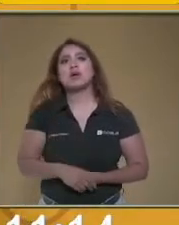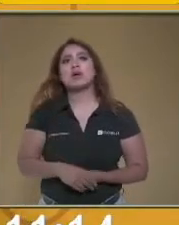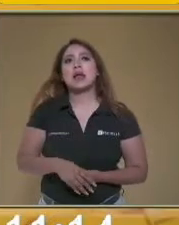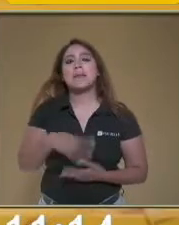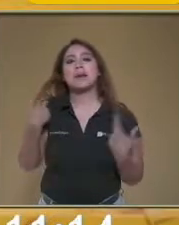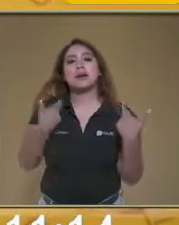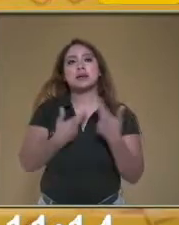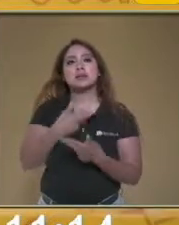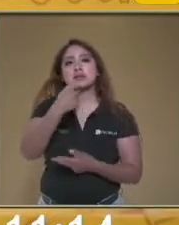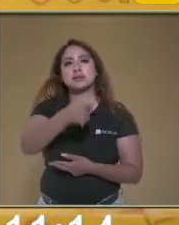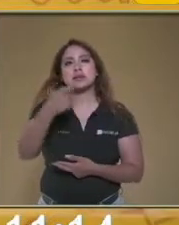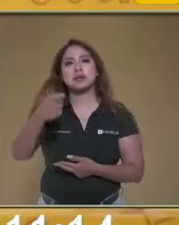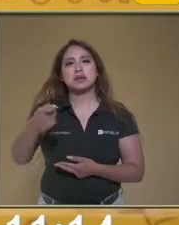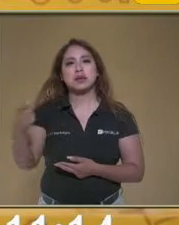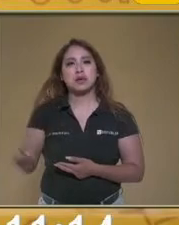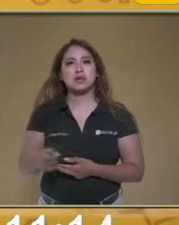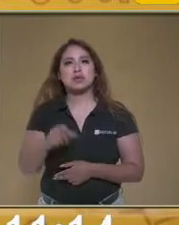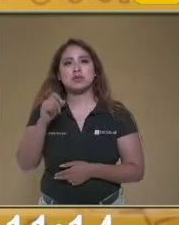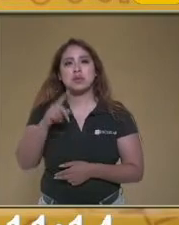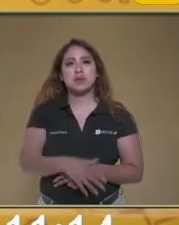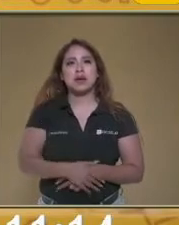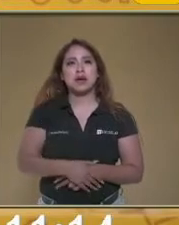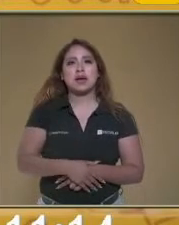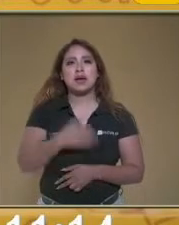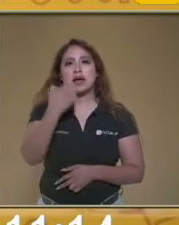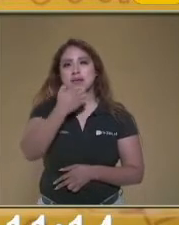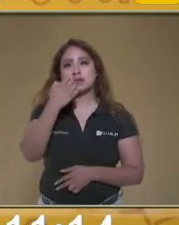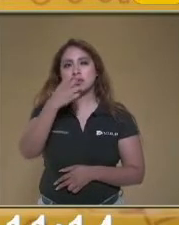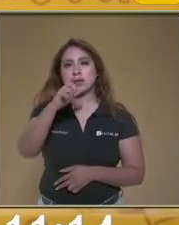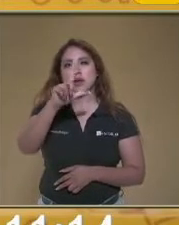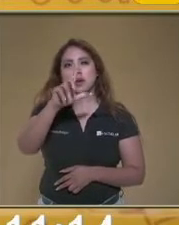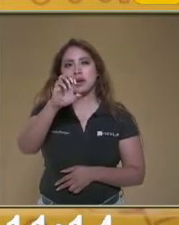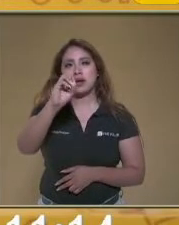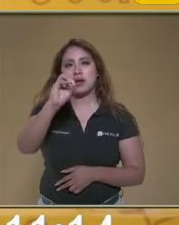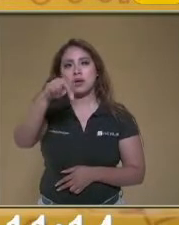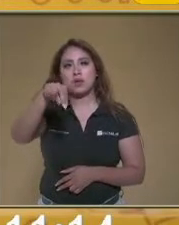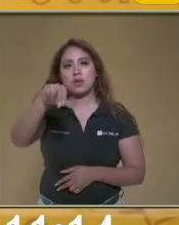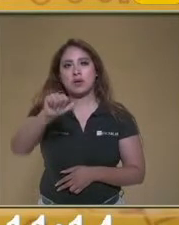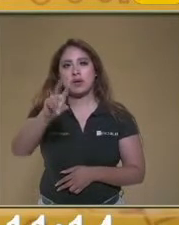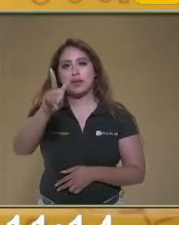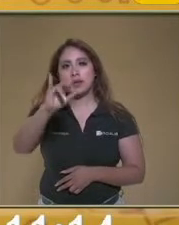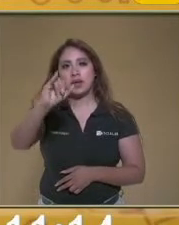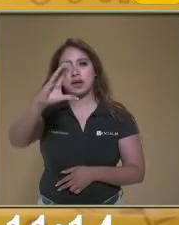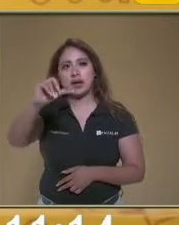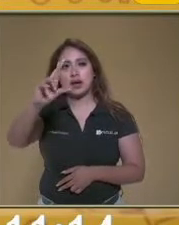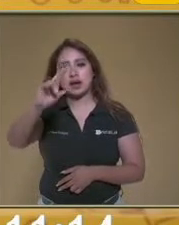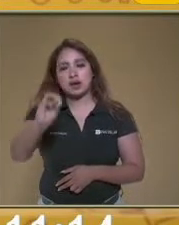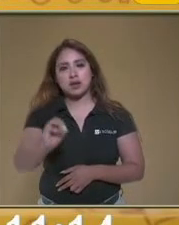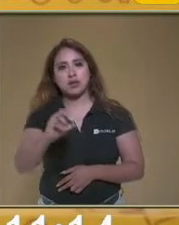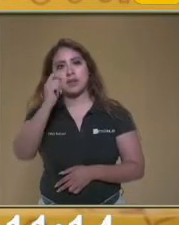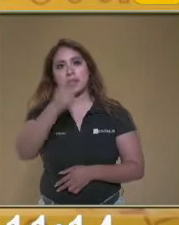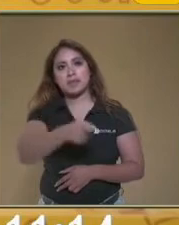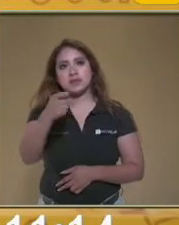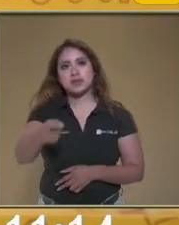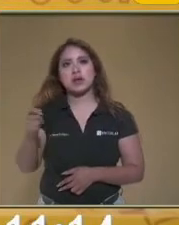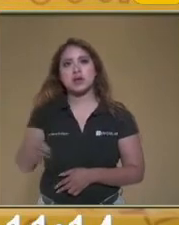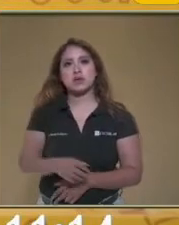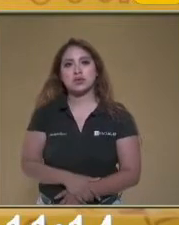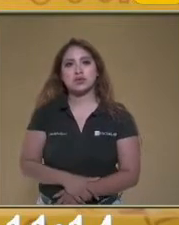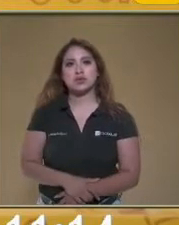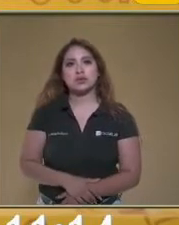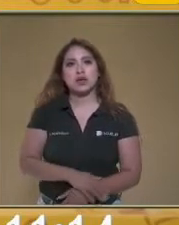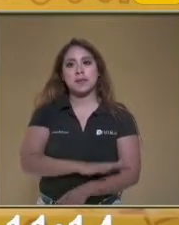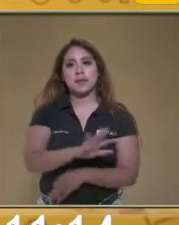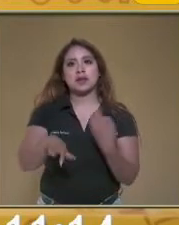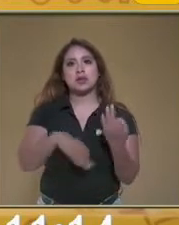Escuela Leona Vicario, a los alumnos de primero. Así es, un saludo para todos ellos y para todos los que ahorita nos están viendo.